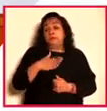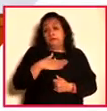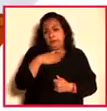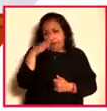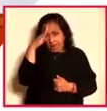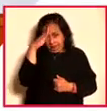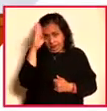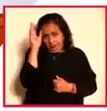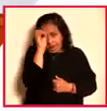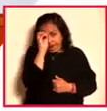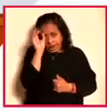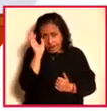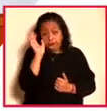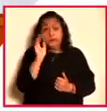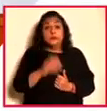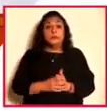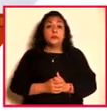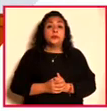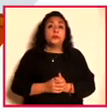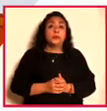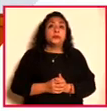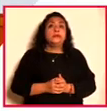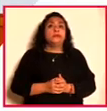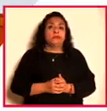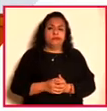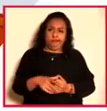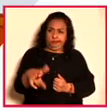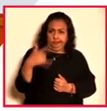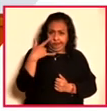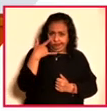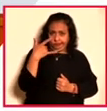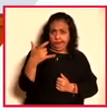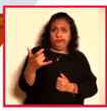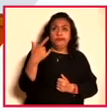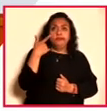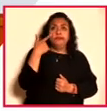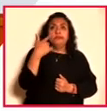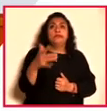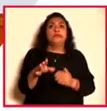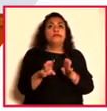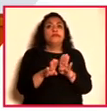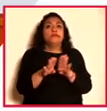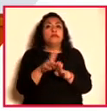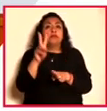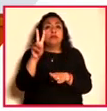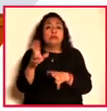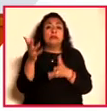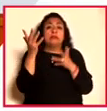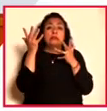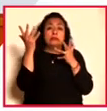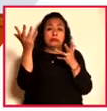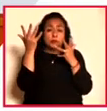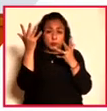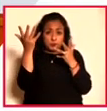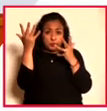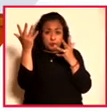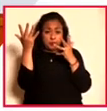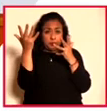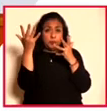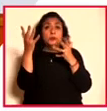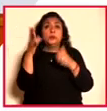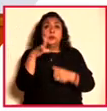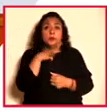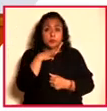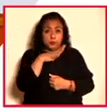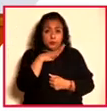sobre todo que es de llamar la atención, es el gran anhelo que se tenía